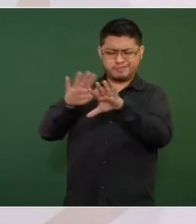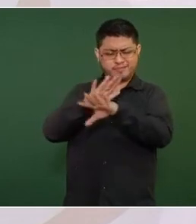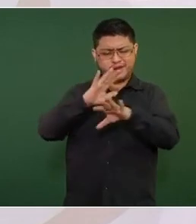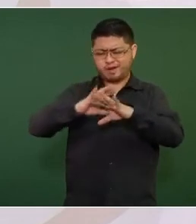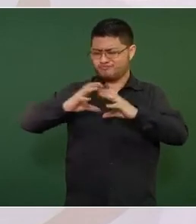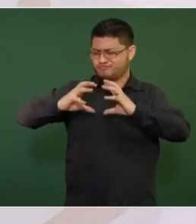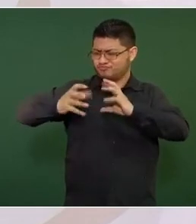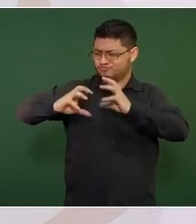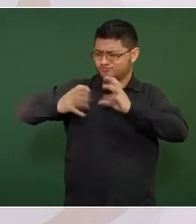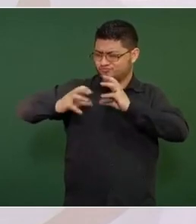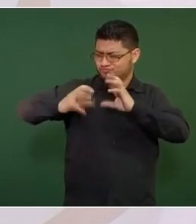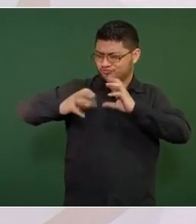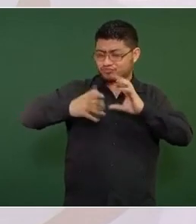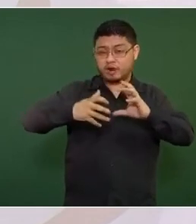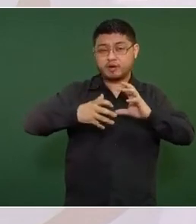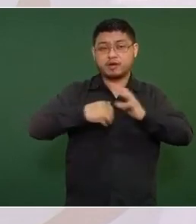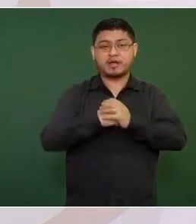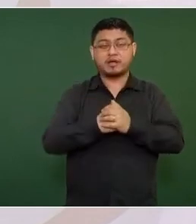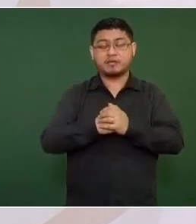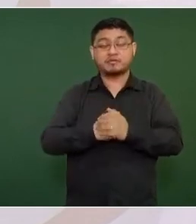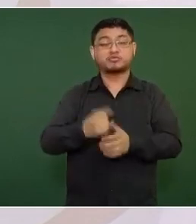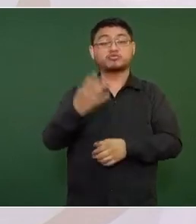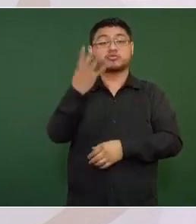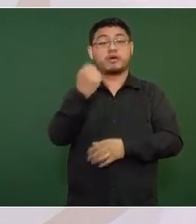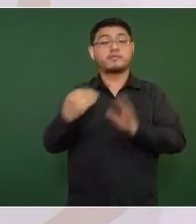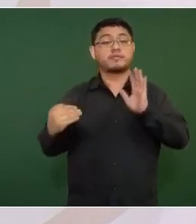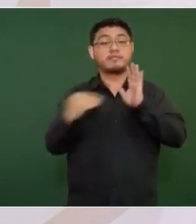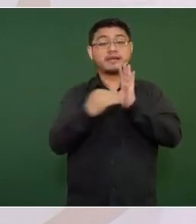con una inversión de